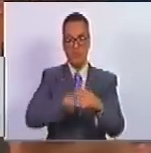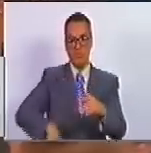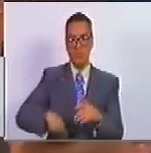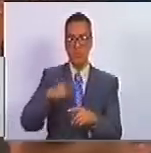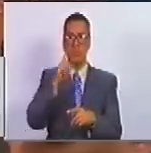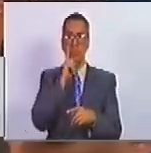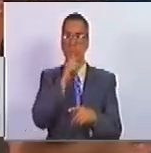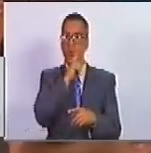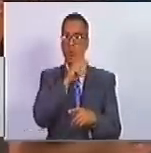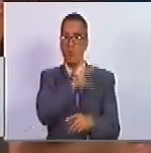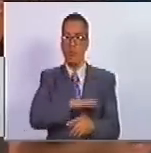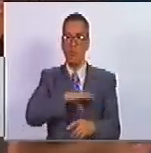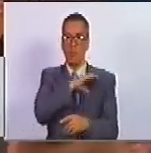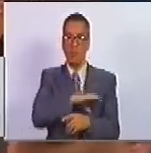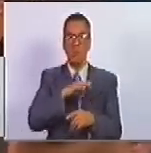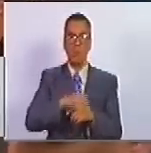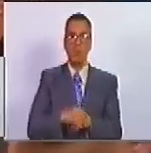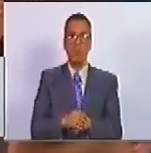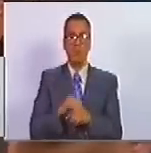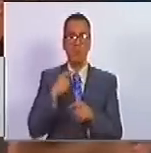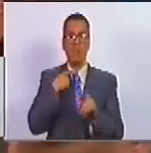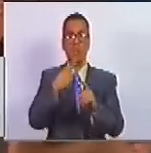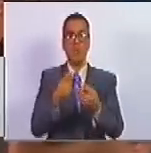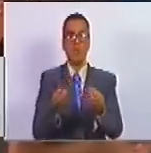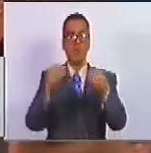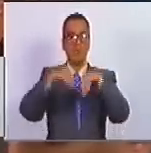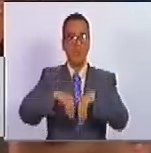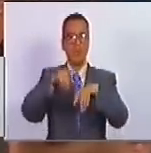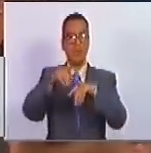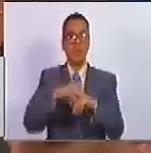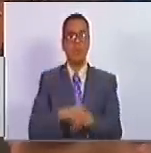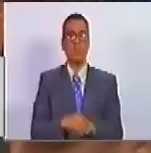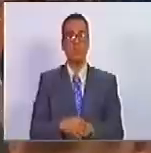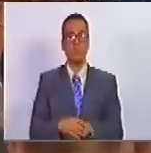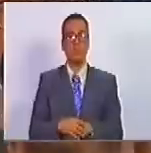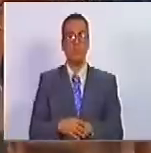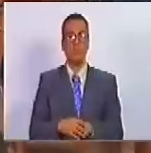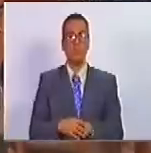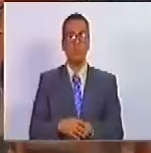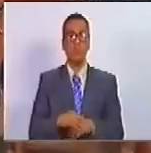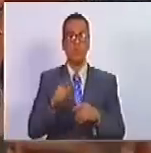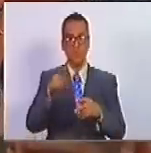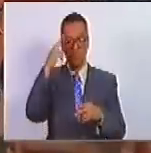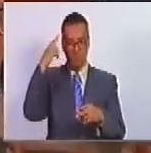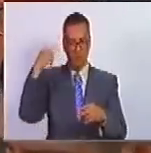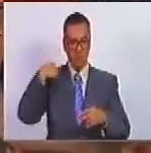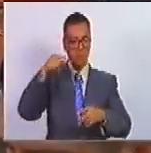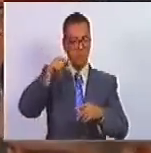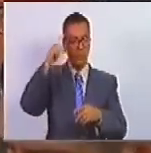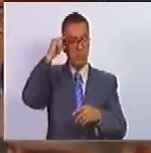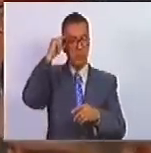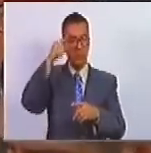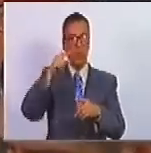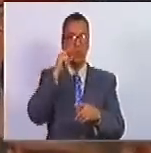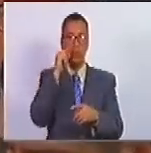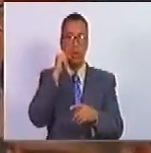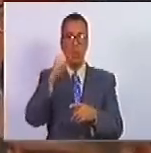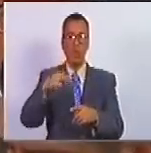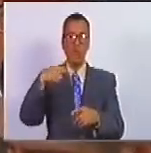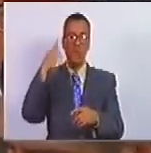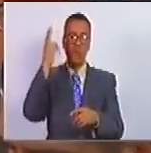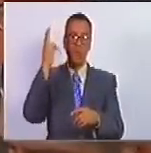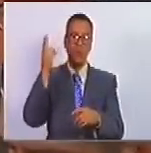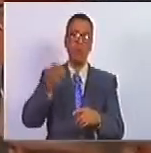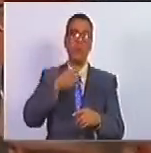se nombre una comisión que lleve un acuerdo donde honremos este día a esos hombres de azules, a